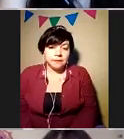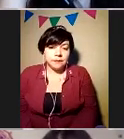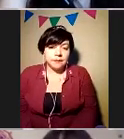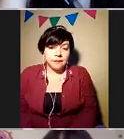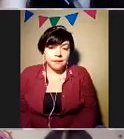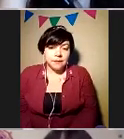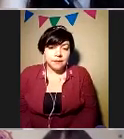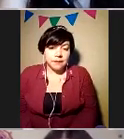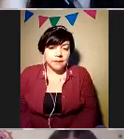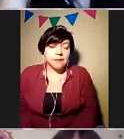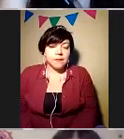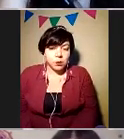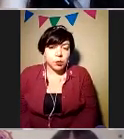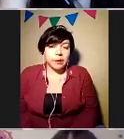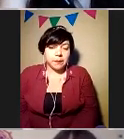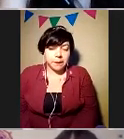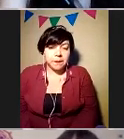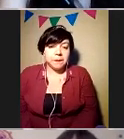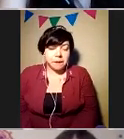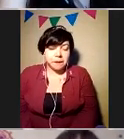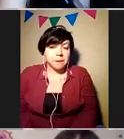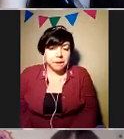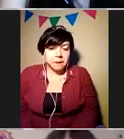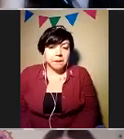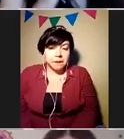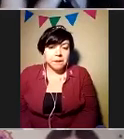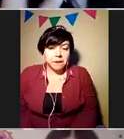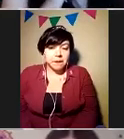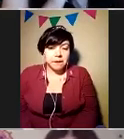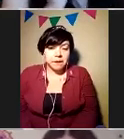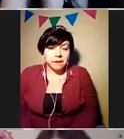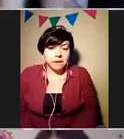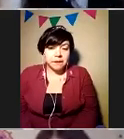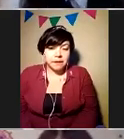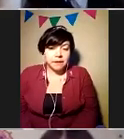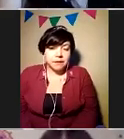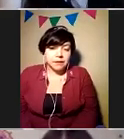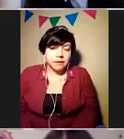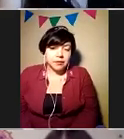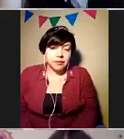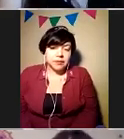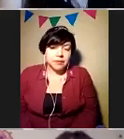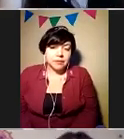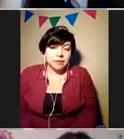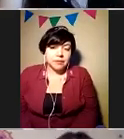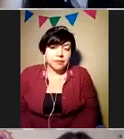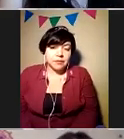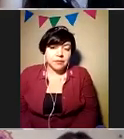Donde aquí es muy fuerte, todos van al mall. Súper. Todos aman Ripley, Falabella, París, y todos se visten con